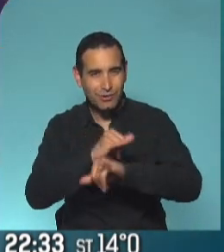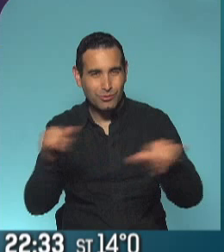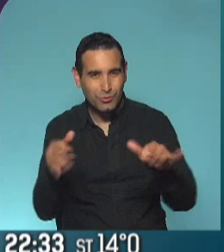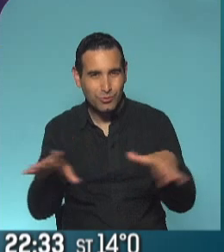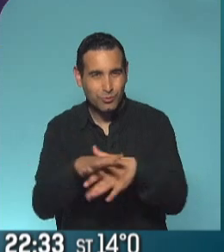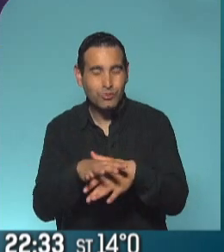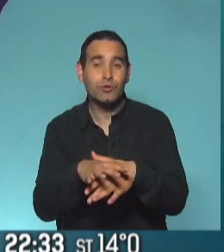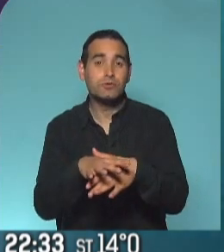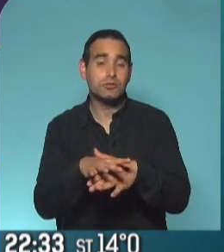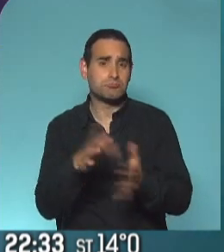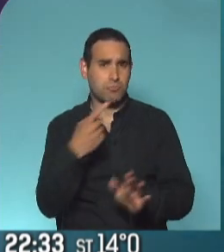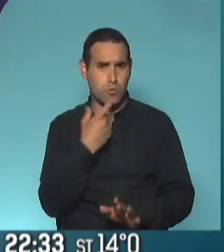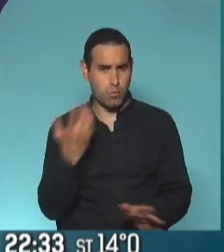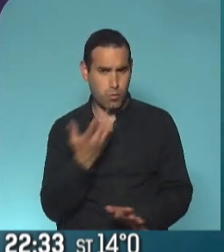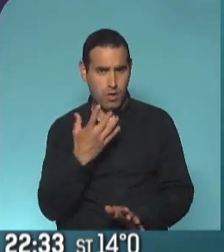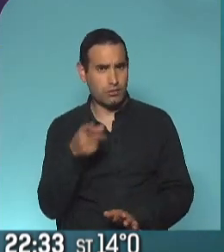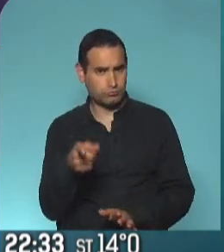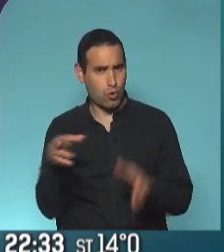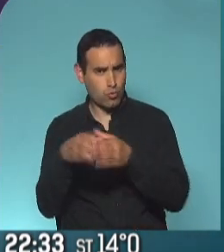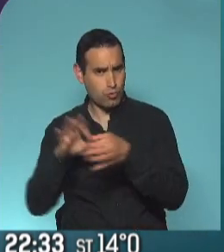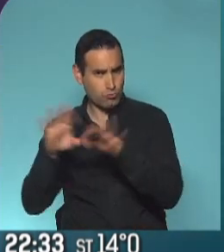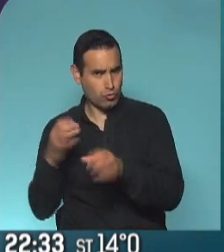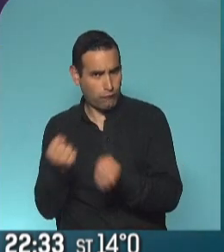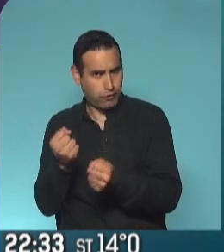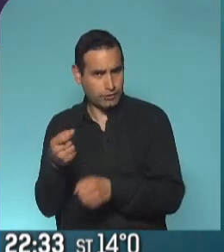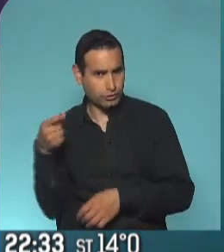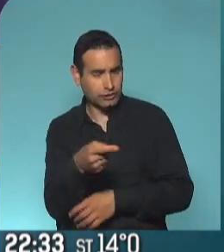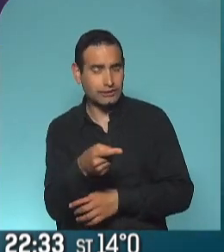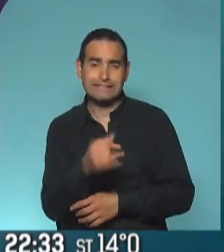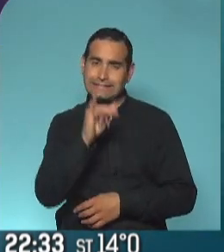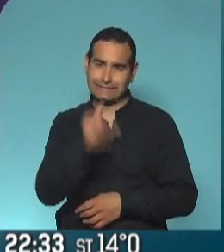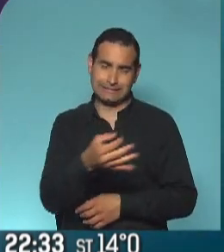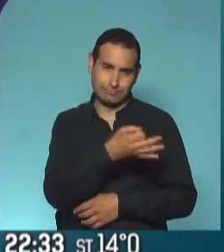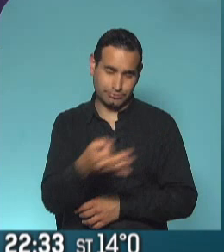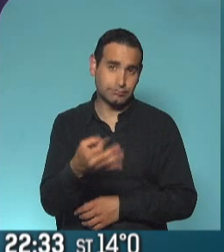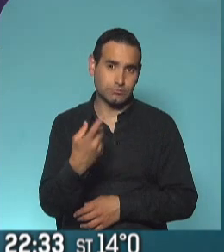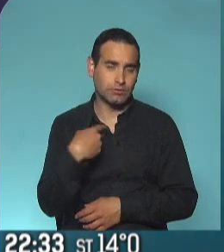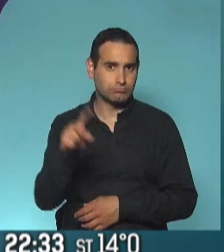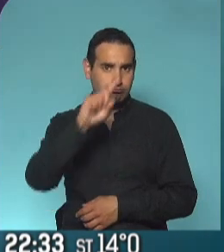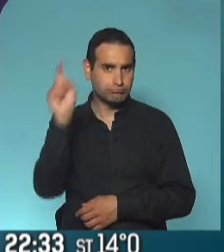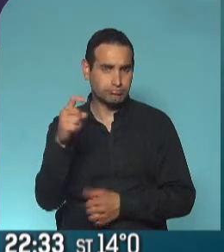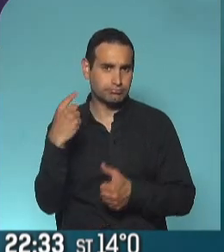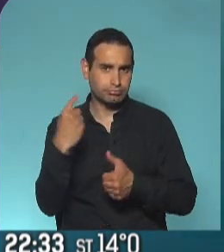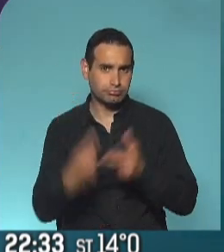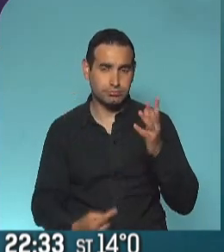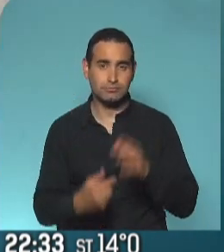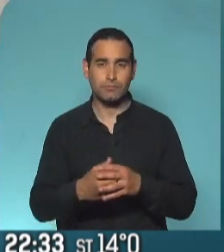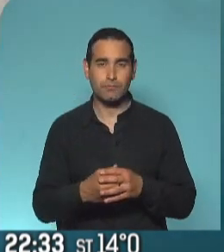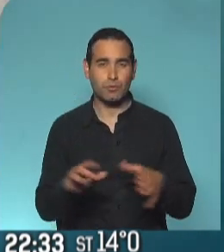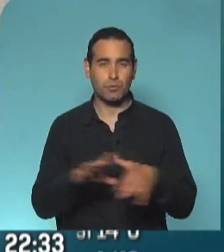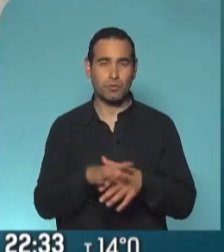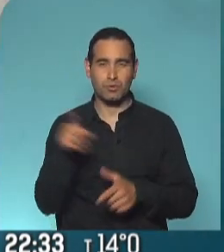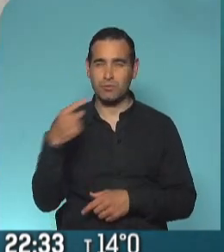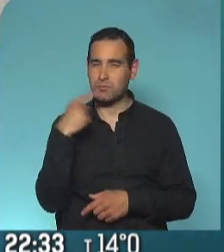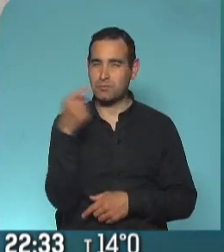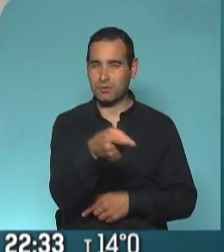ahí la duda. Están jugando fuerte los demócratas. Exactamente. ¿Y cuántos interrogantes, Jorge? Porque recién le preguntabas